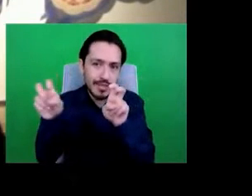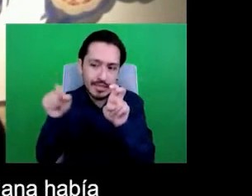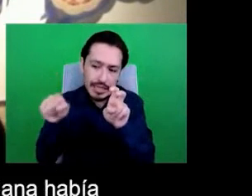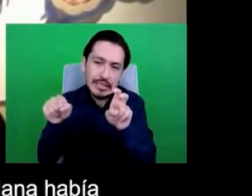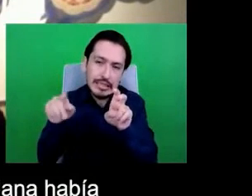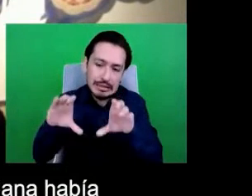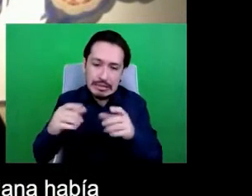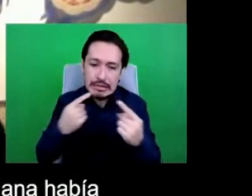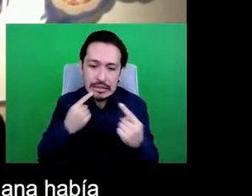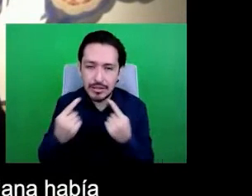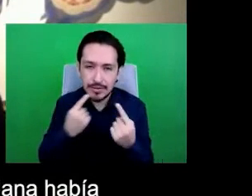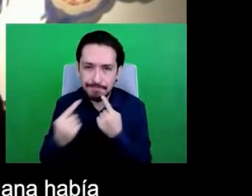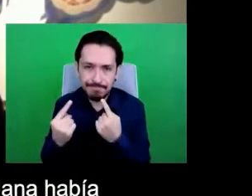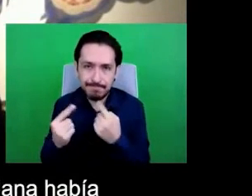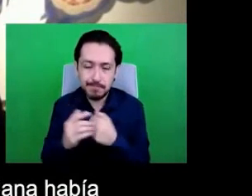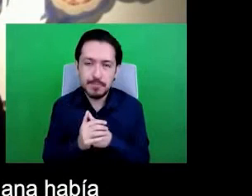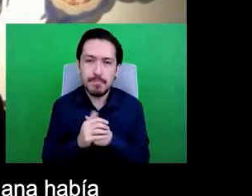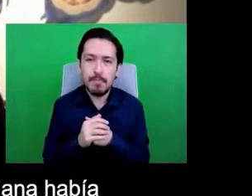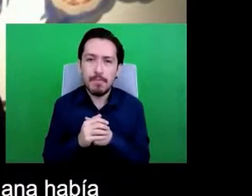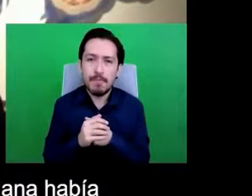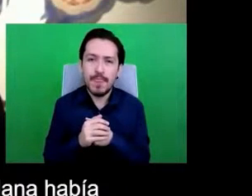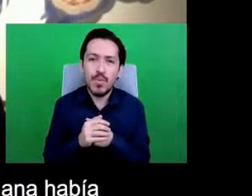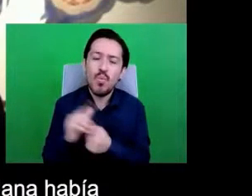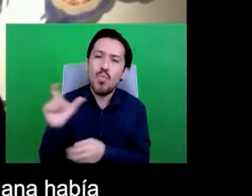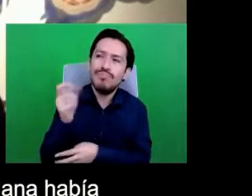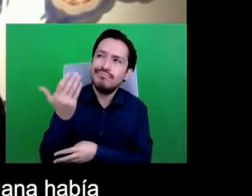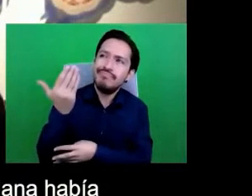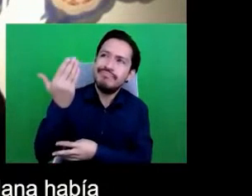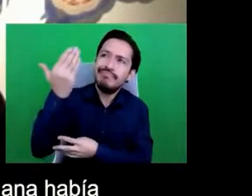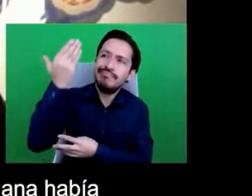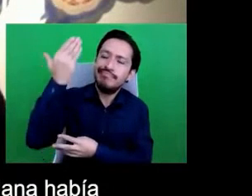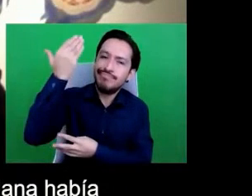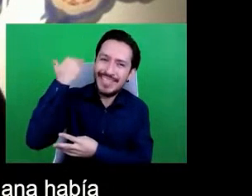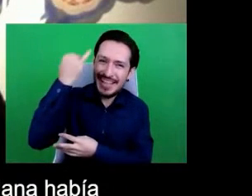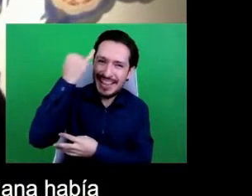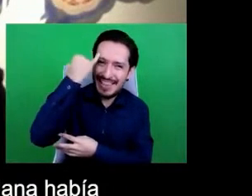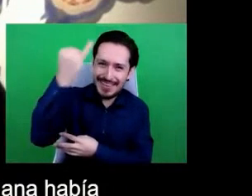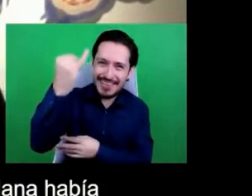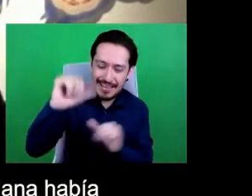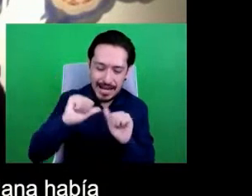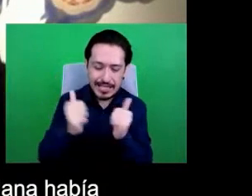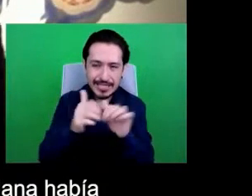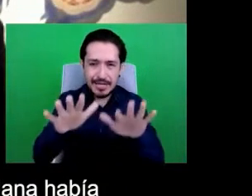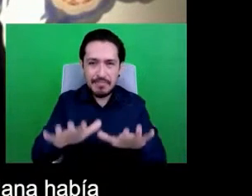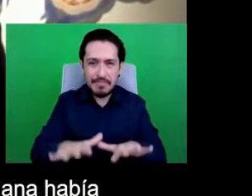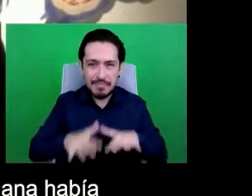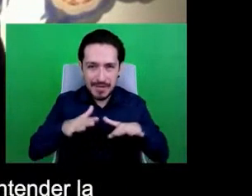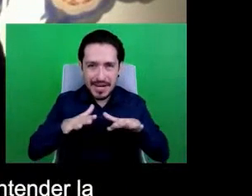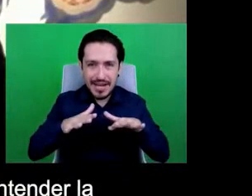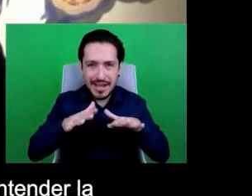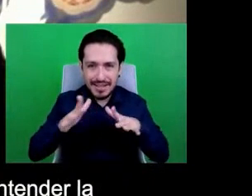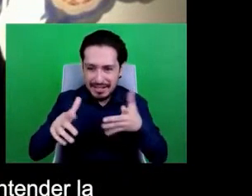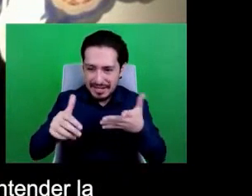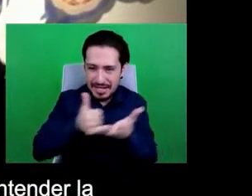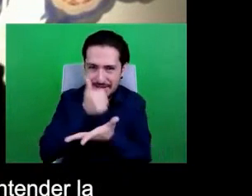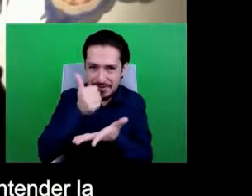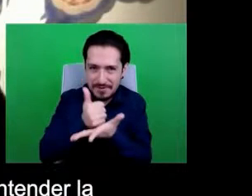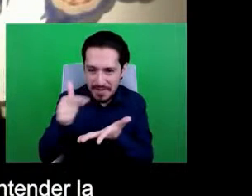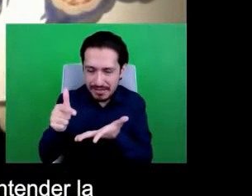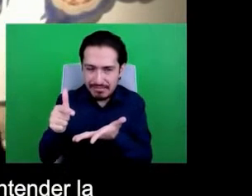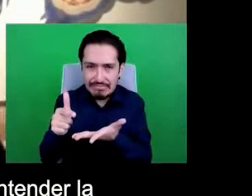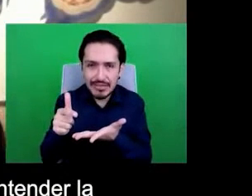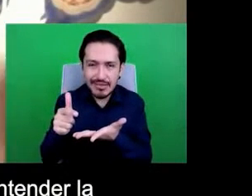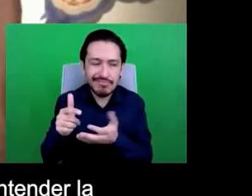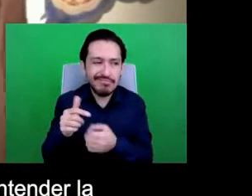discutiendo. Cuando primero surgió la idea de la Asamblea Ciudadana, había mucho escepticismo en el gobierno de que las